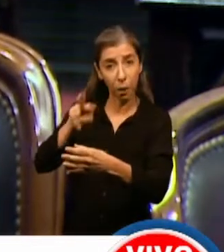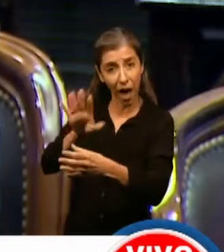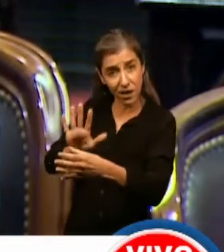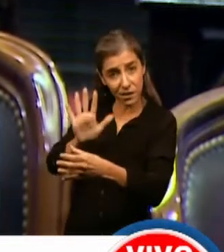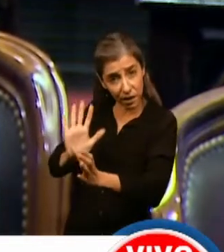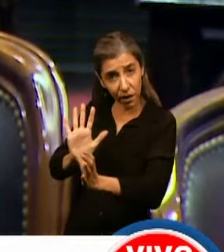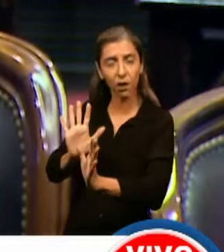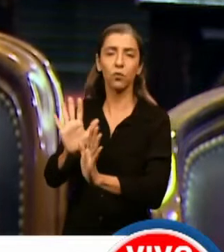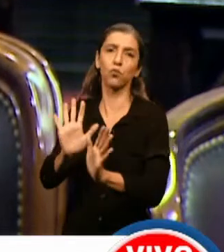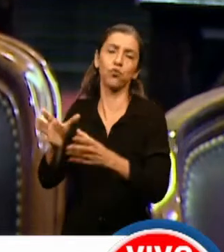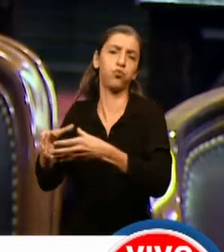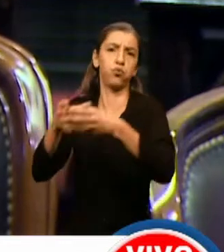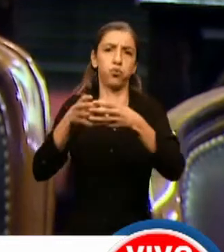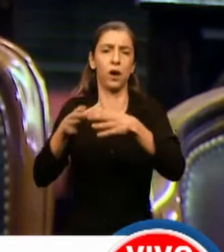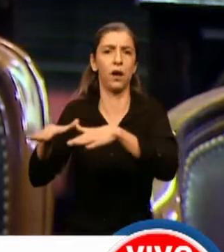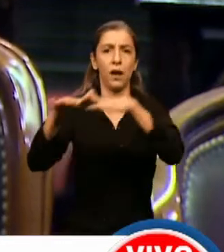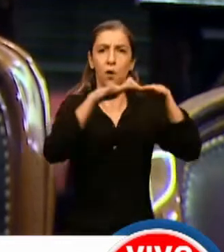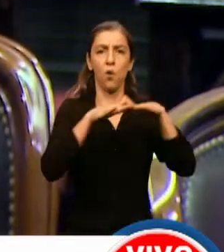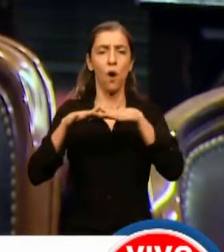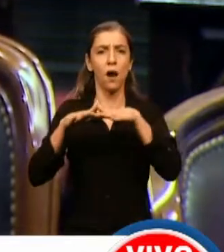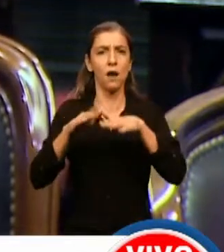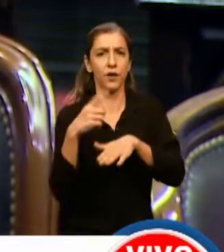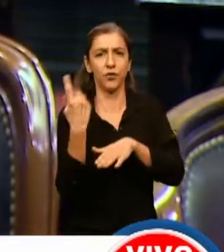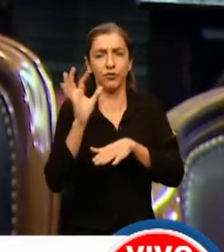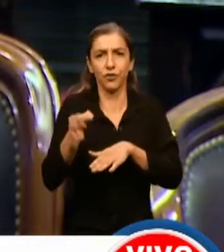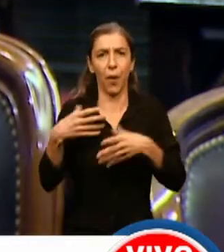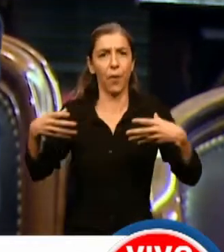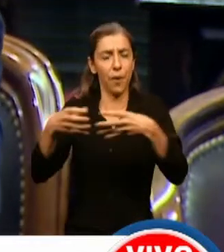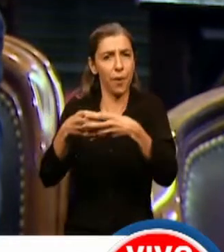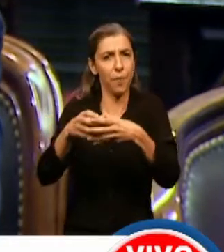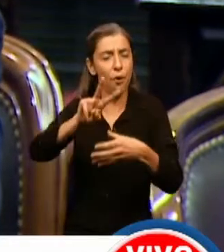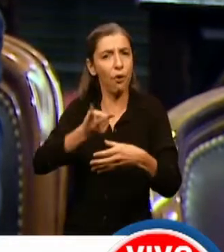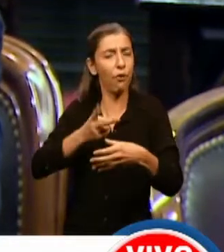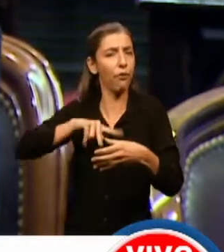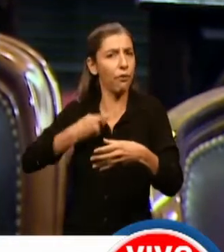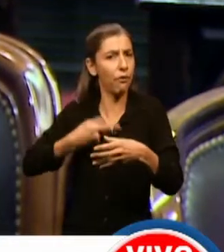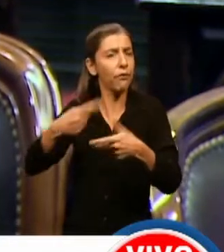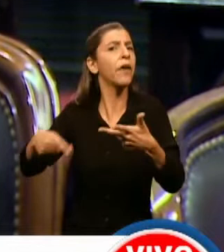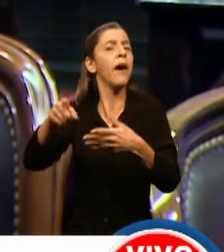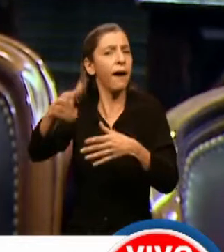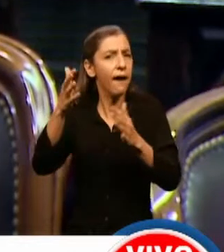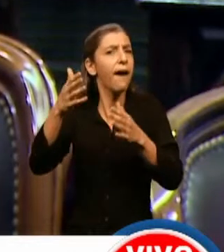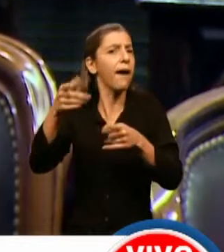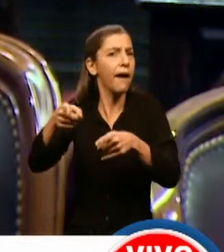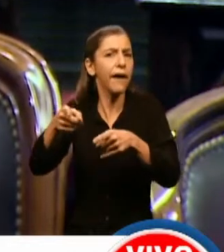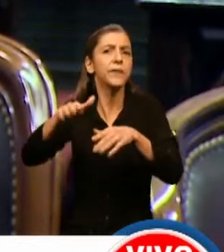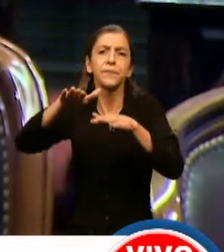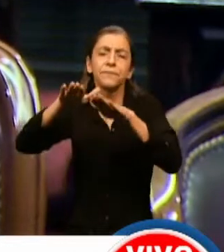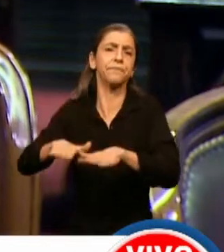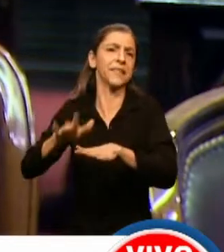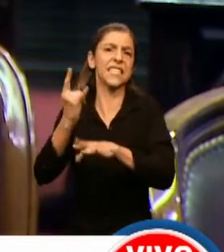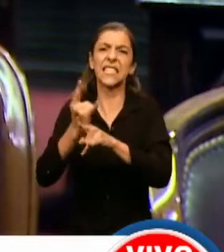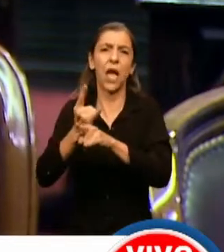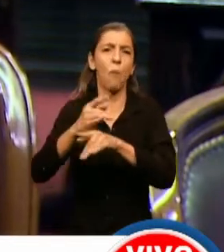si el colectivo travesti transexual no está en desventaja, si consideramos que muchas de estas personas tienen